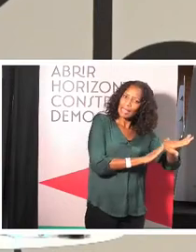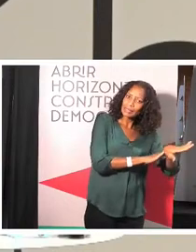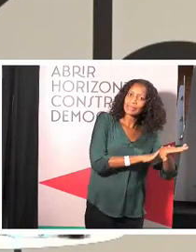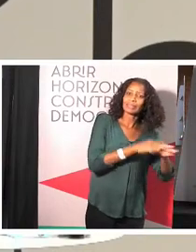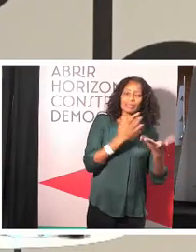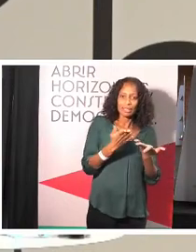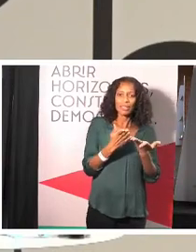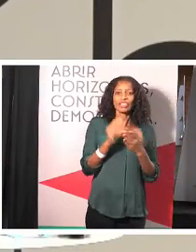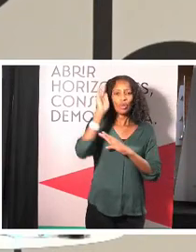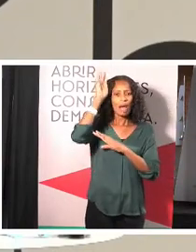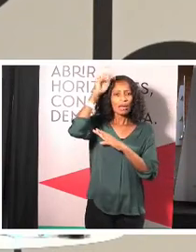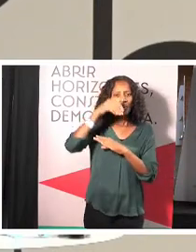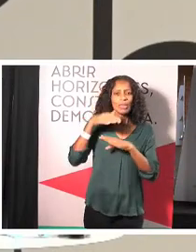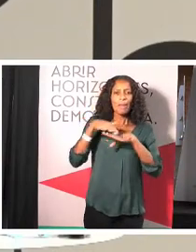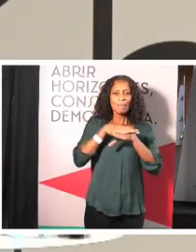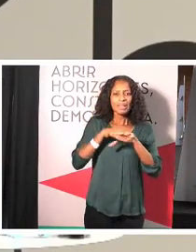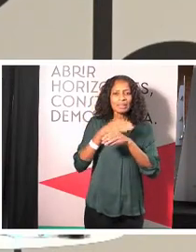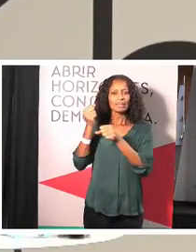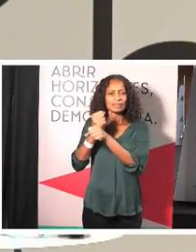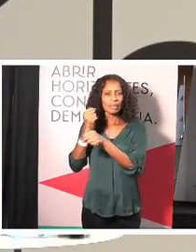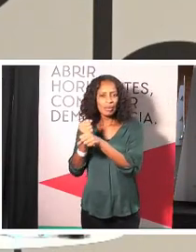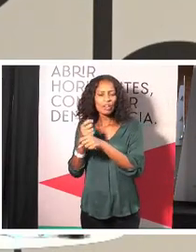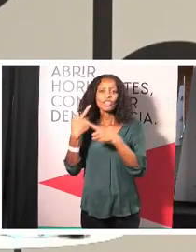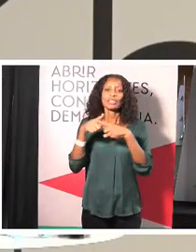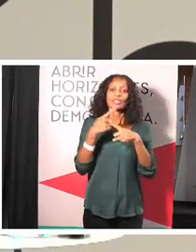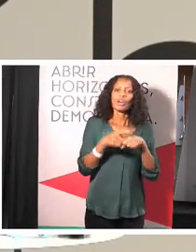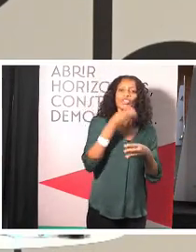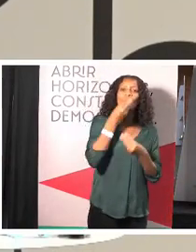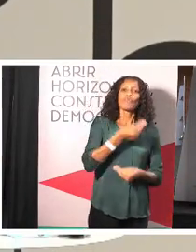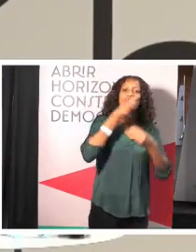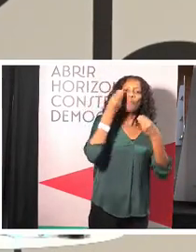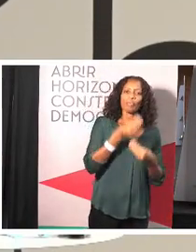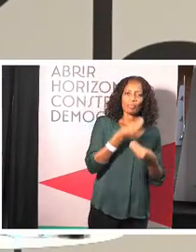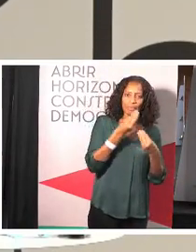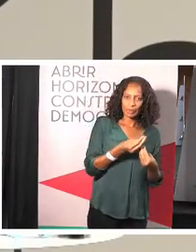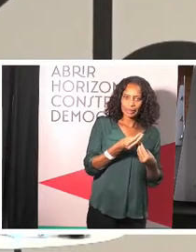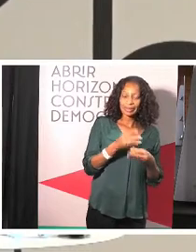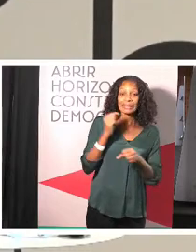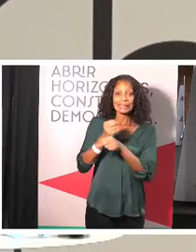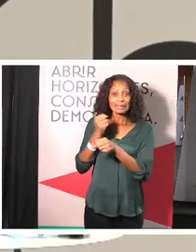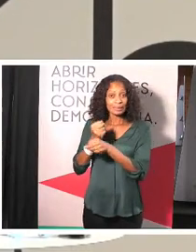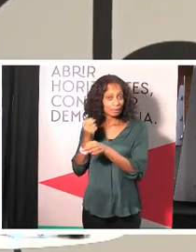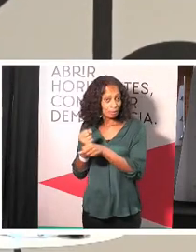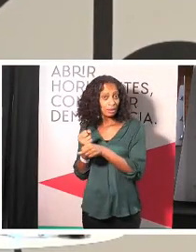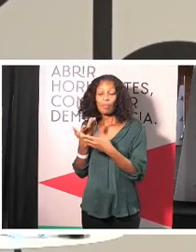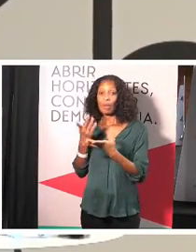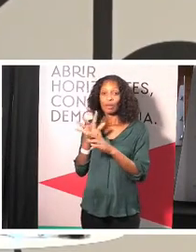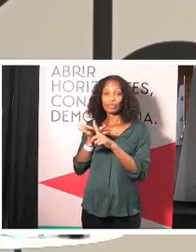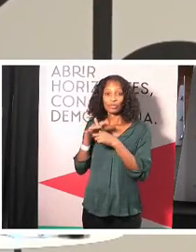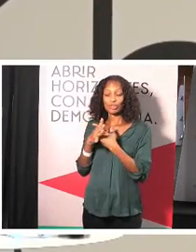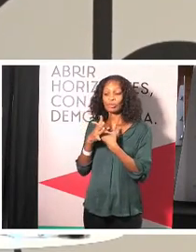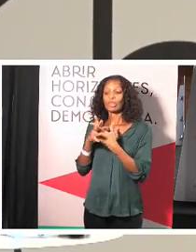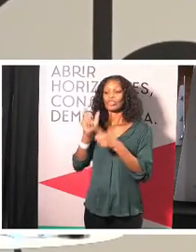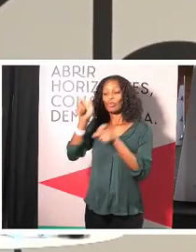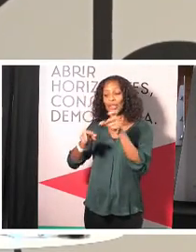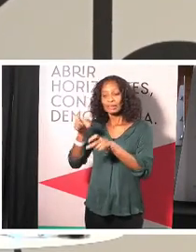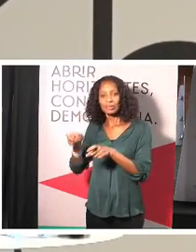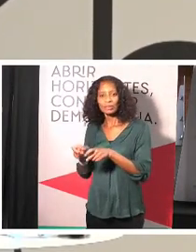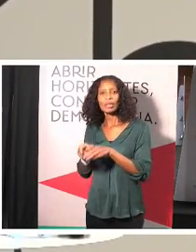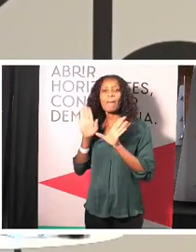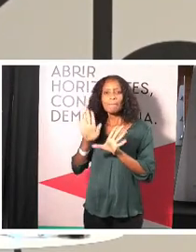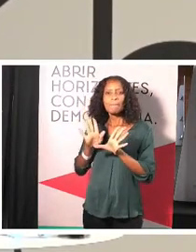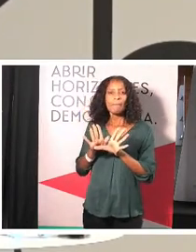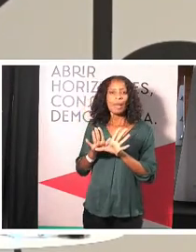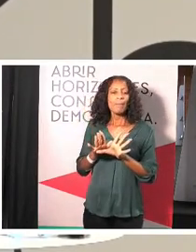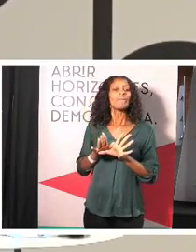vida buena. Es decir, en trabajo, en condiciones de ciudadanía. Nos ganamos el pan con el sudor de nuestra frente, pero con condiciones de dignidad